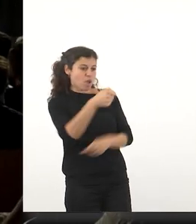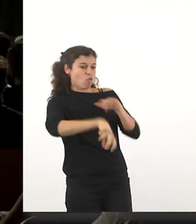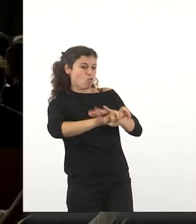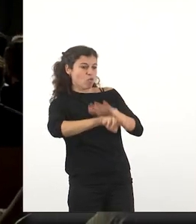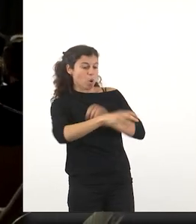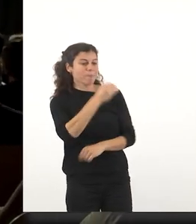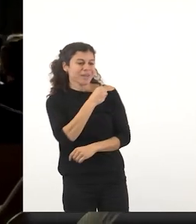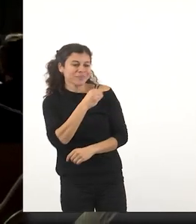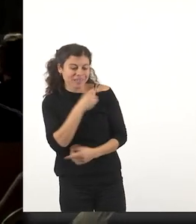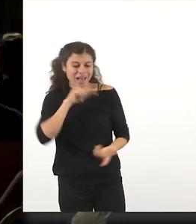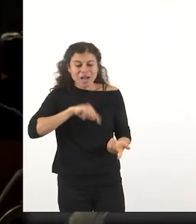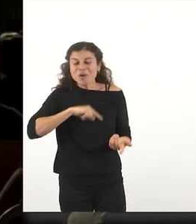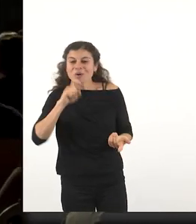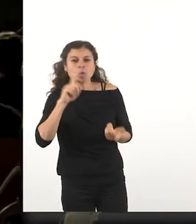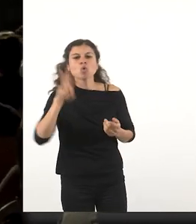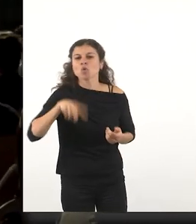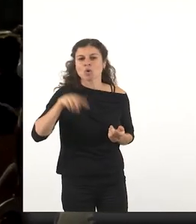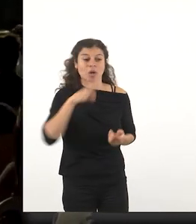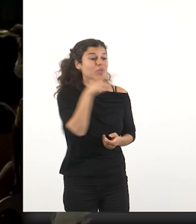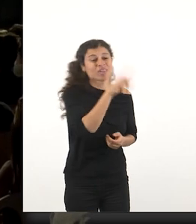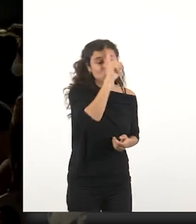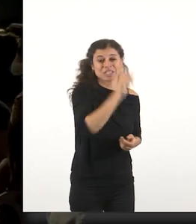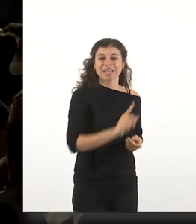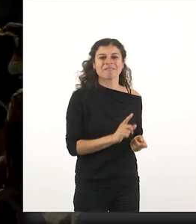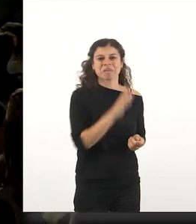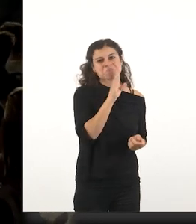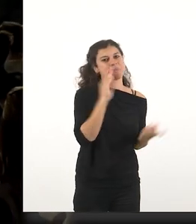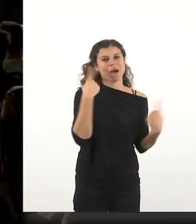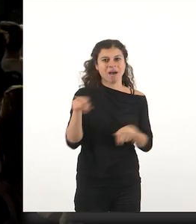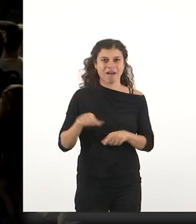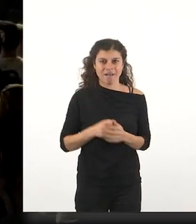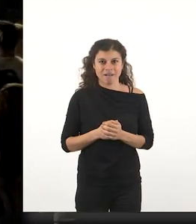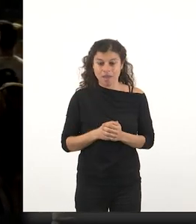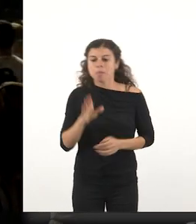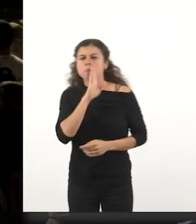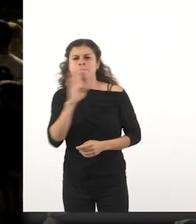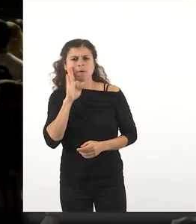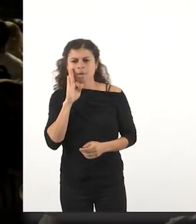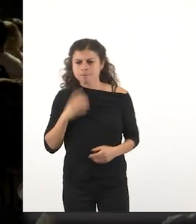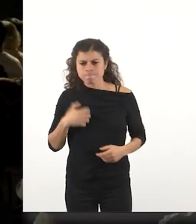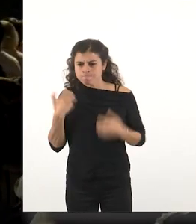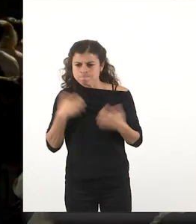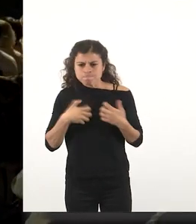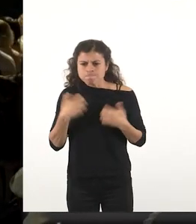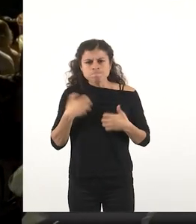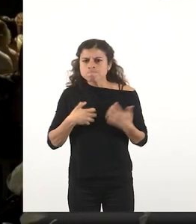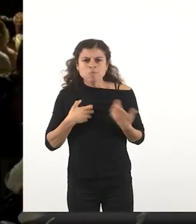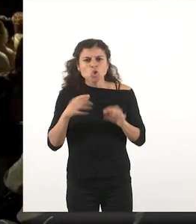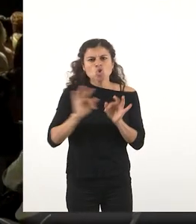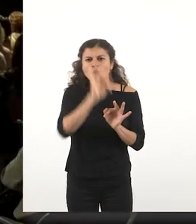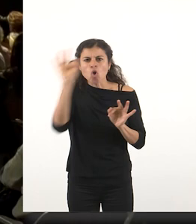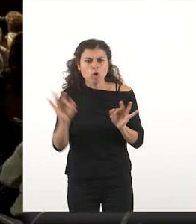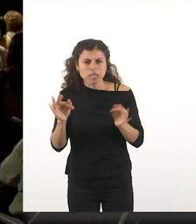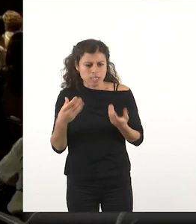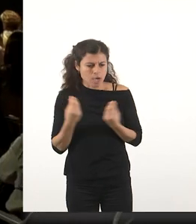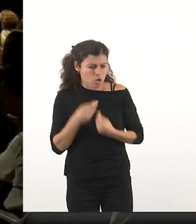siento, porque de esas cosas habla mi madre que él no sabe. Soy la hija de una madre que está todo el puto día cabreada a mi madre. Con él, conmigo, con ella